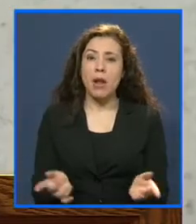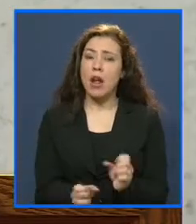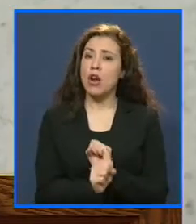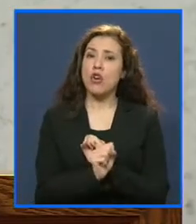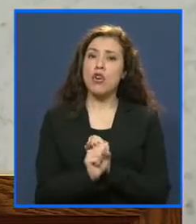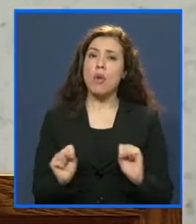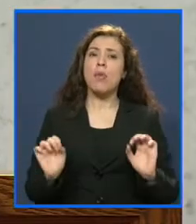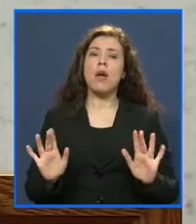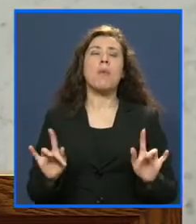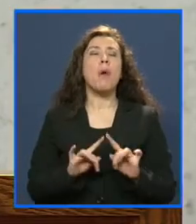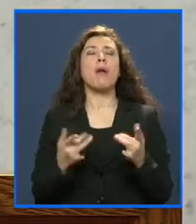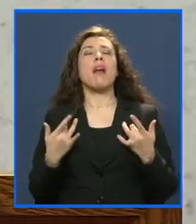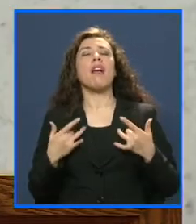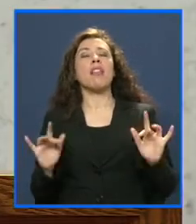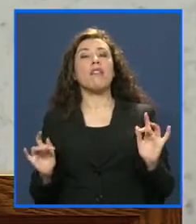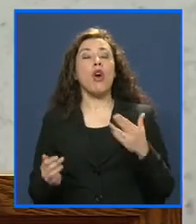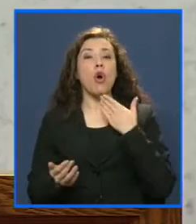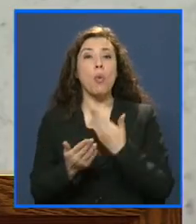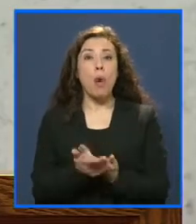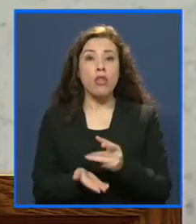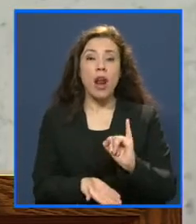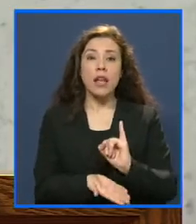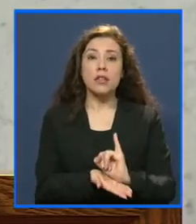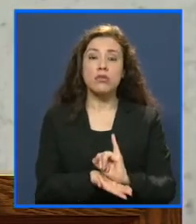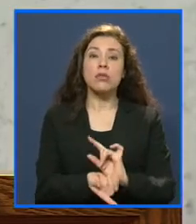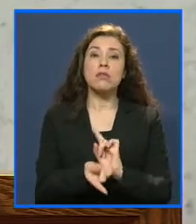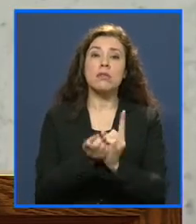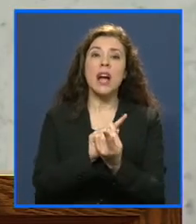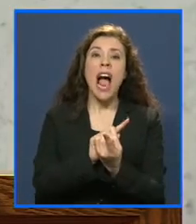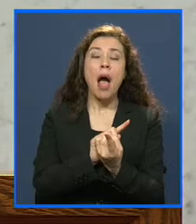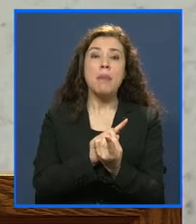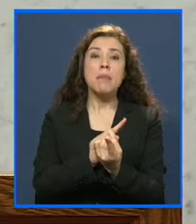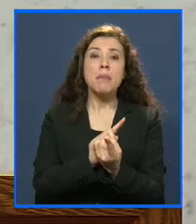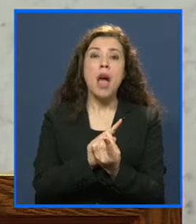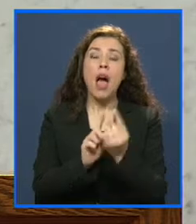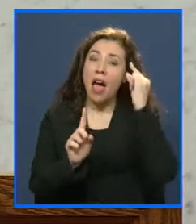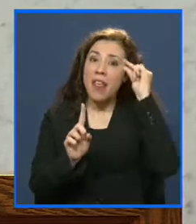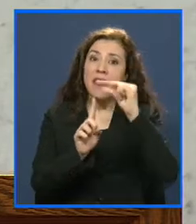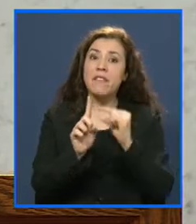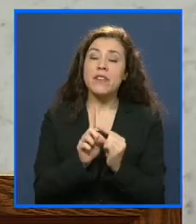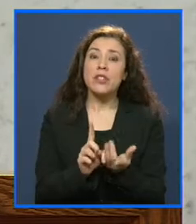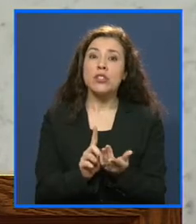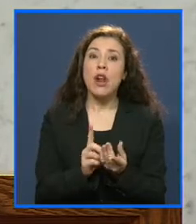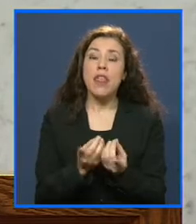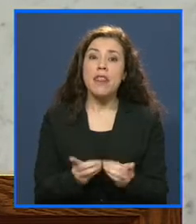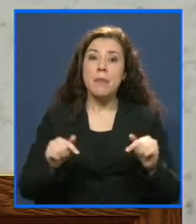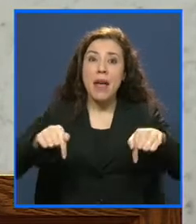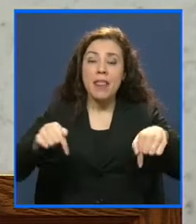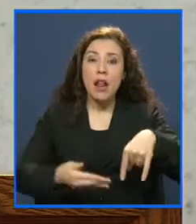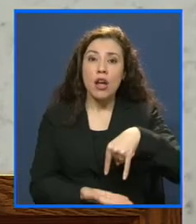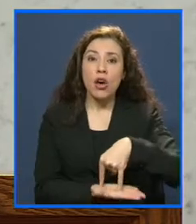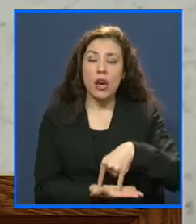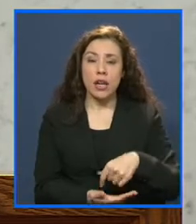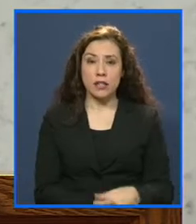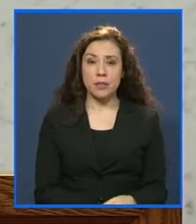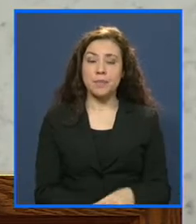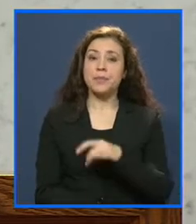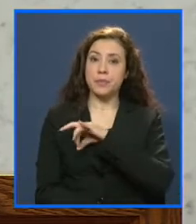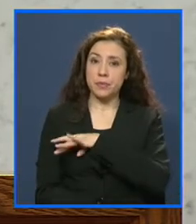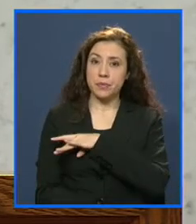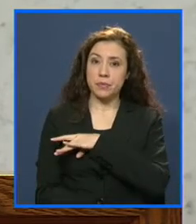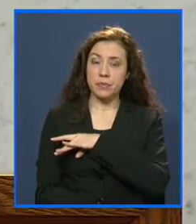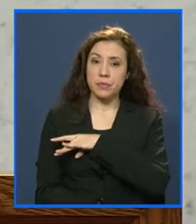podemos quedar indiferente cuando este órgano termina revivir definiciones democráticas de este congreso nacional chile